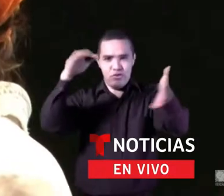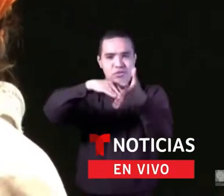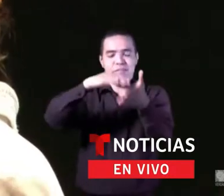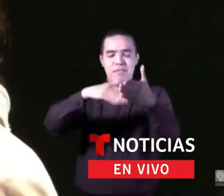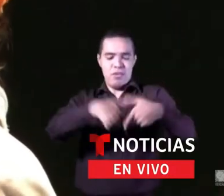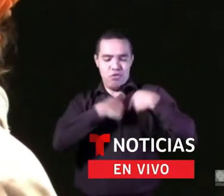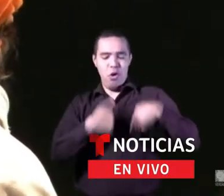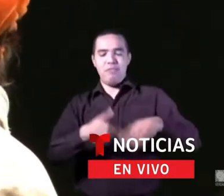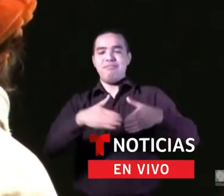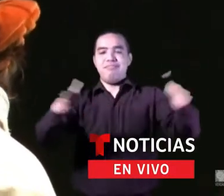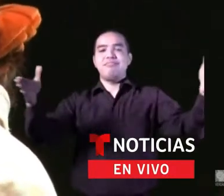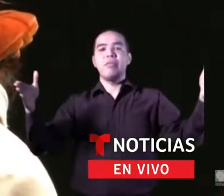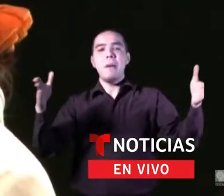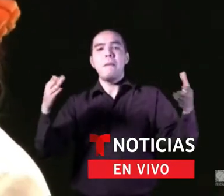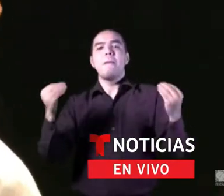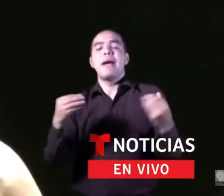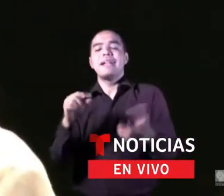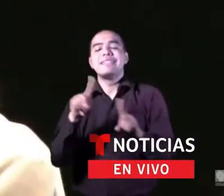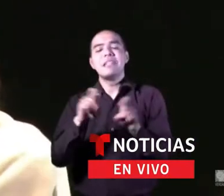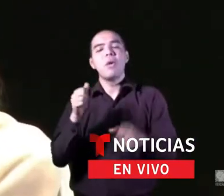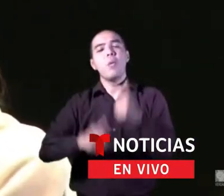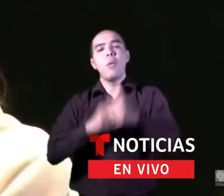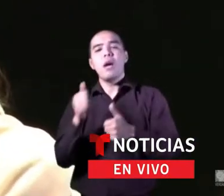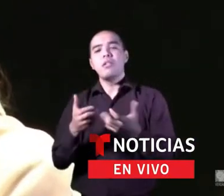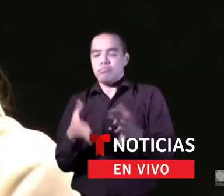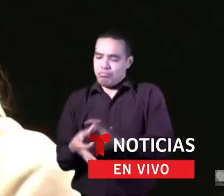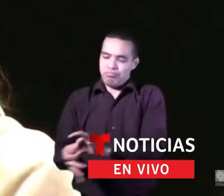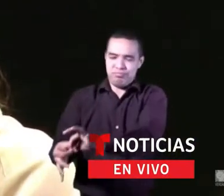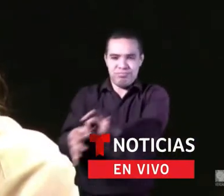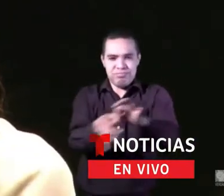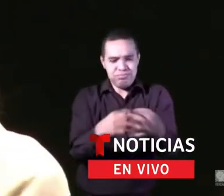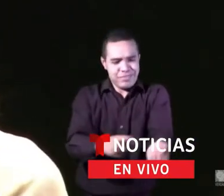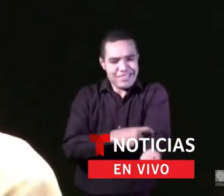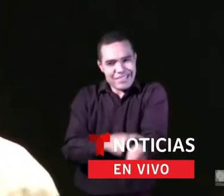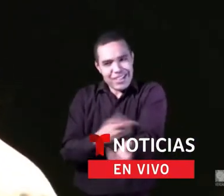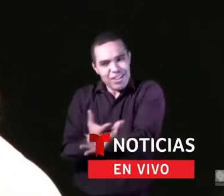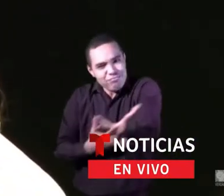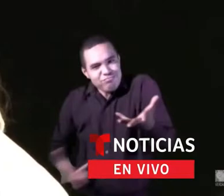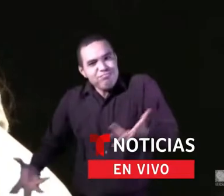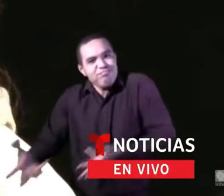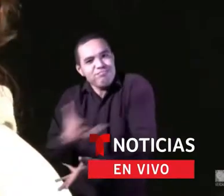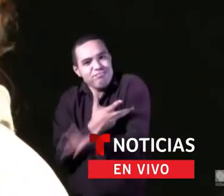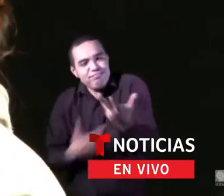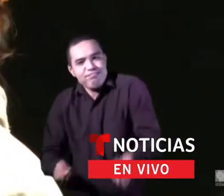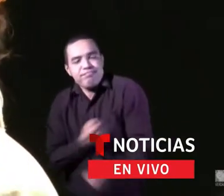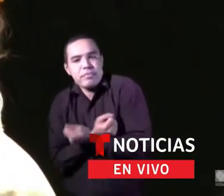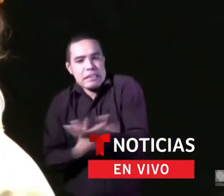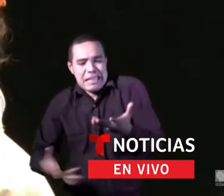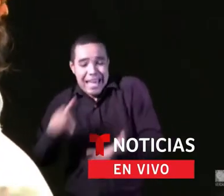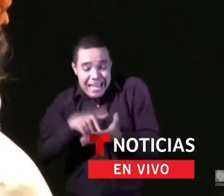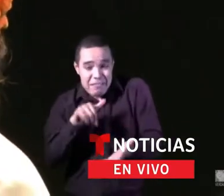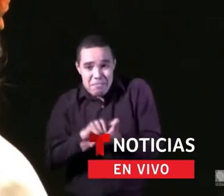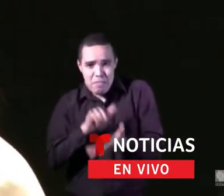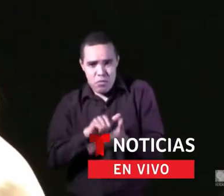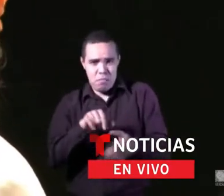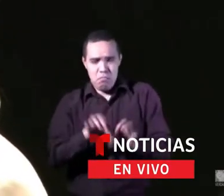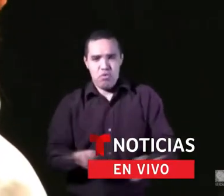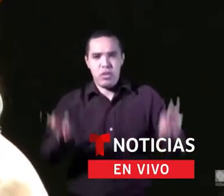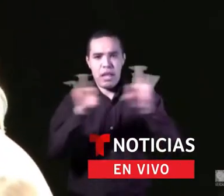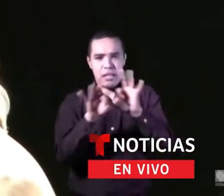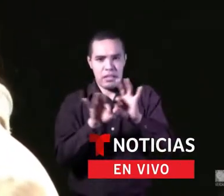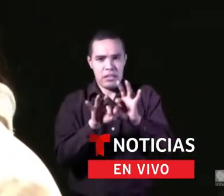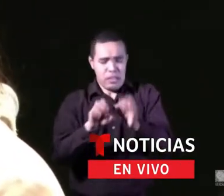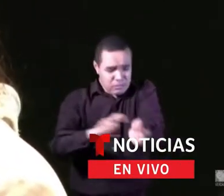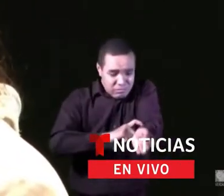principios básicos de la fraternidad de la fraternidad la fraternidad sin la cual no hay